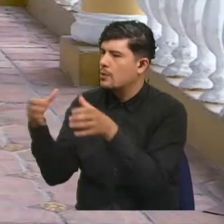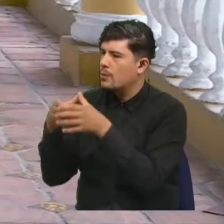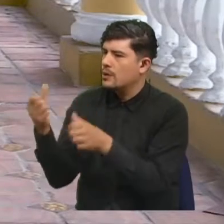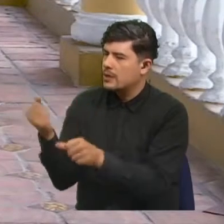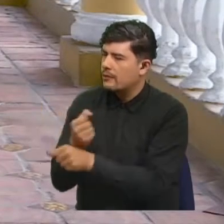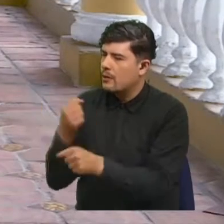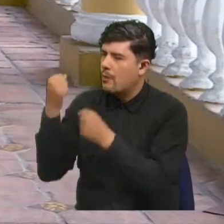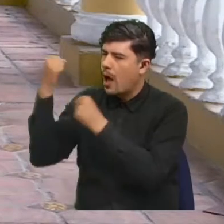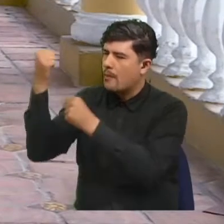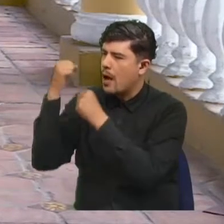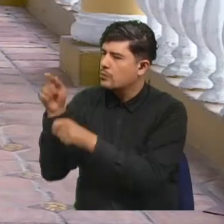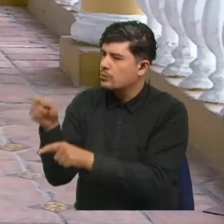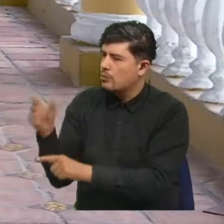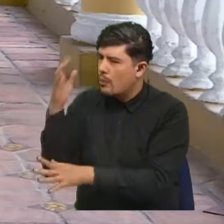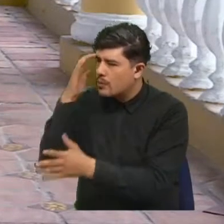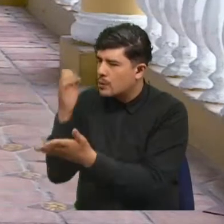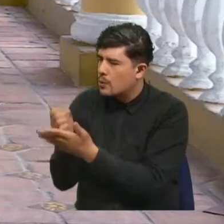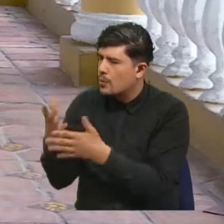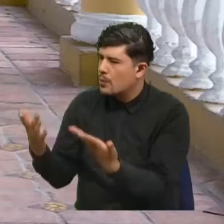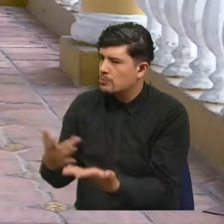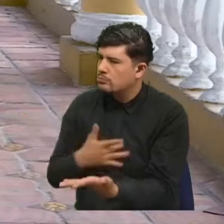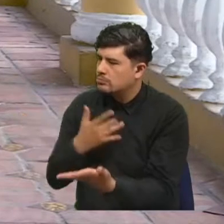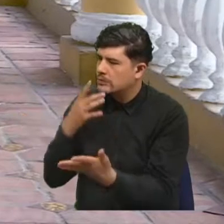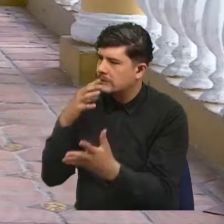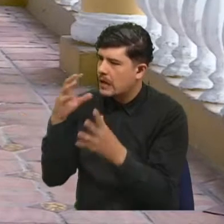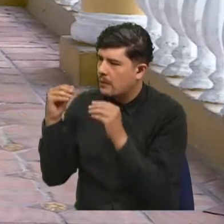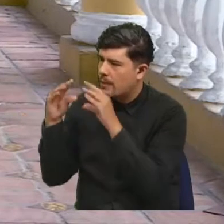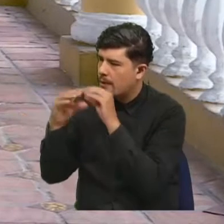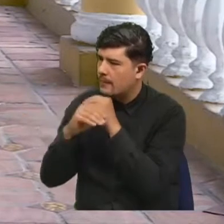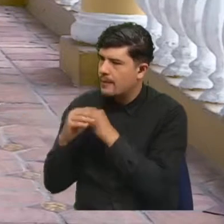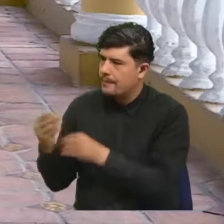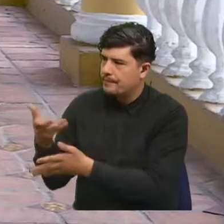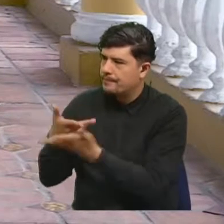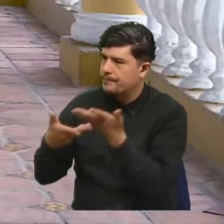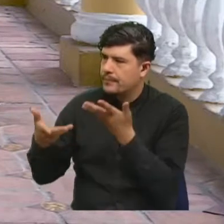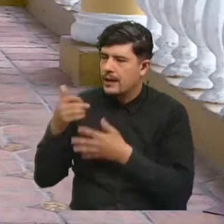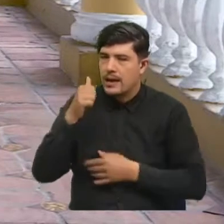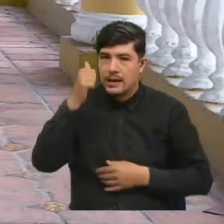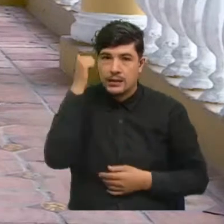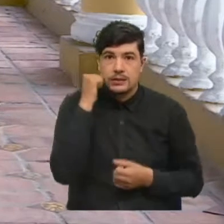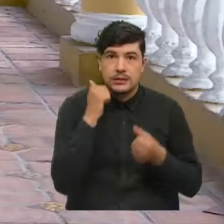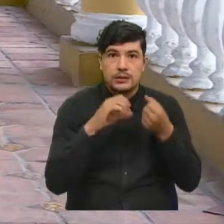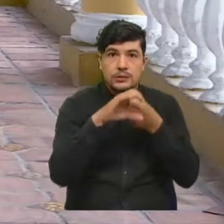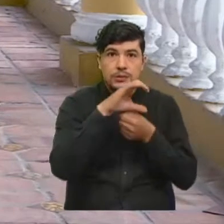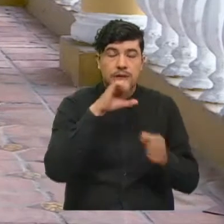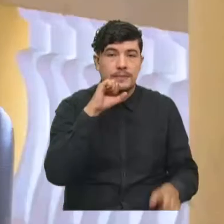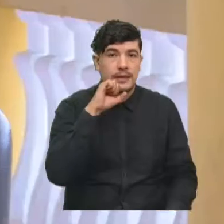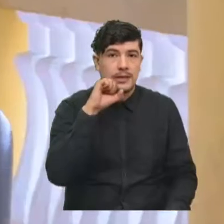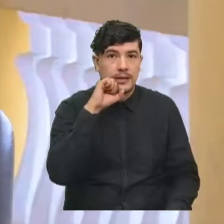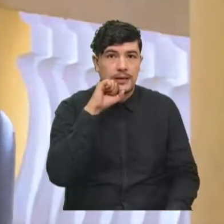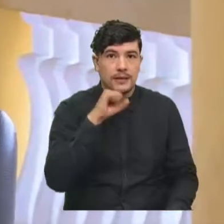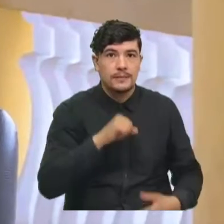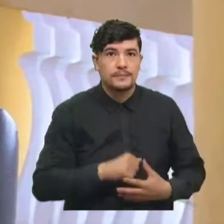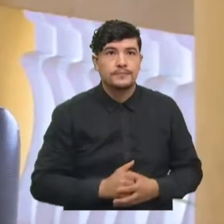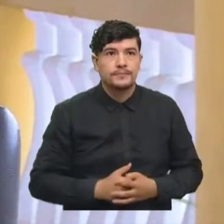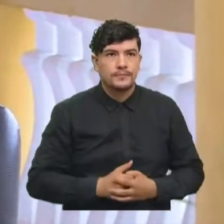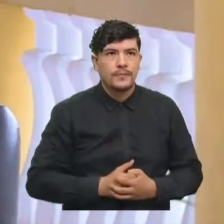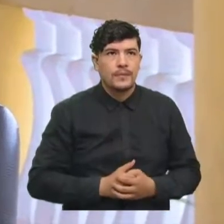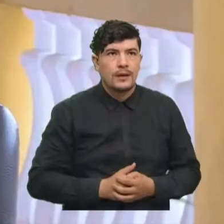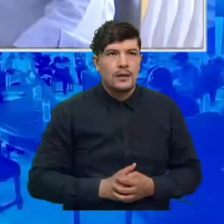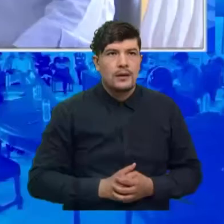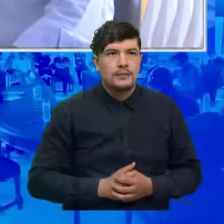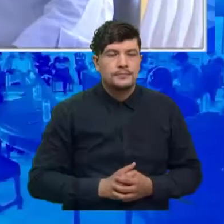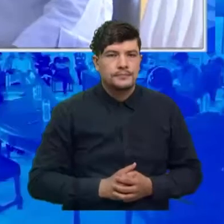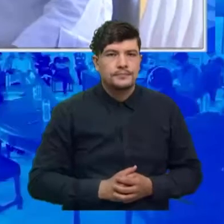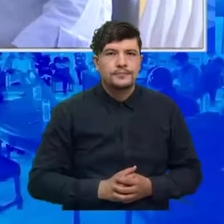los recurridos bueno estuvimos en el día de ayer caer me deja que con ellos también se ha venido escuchando